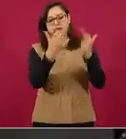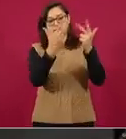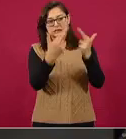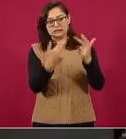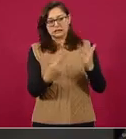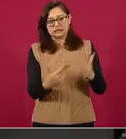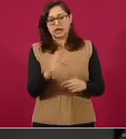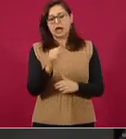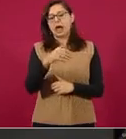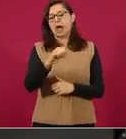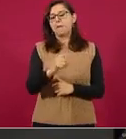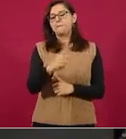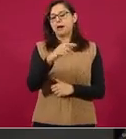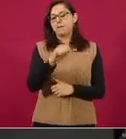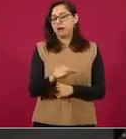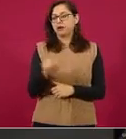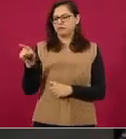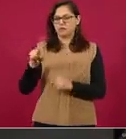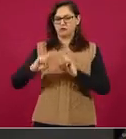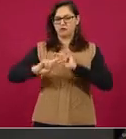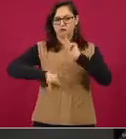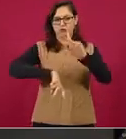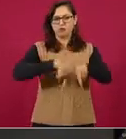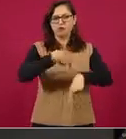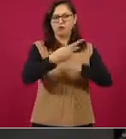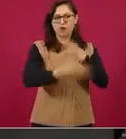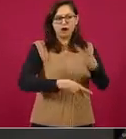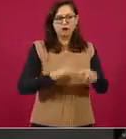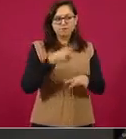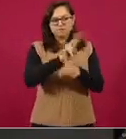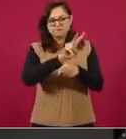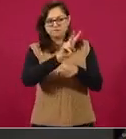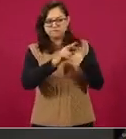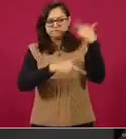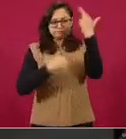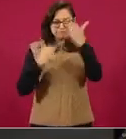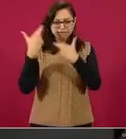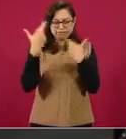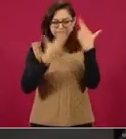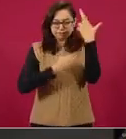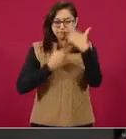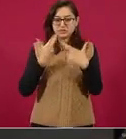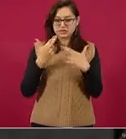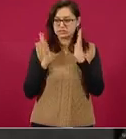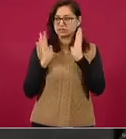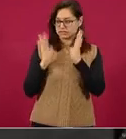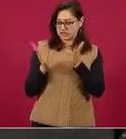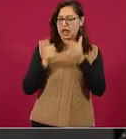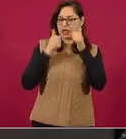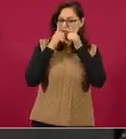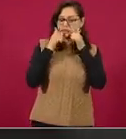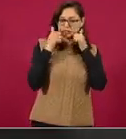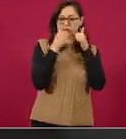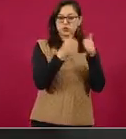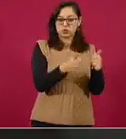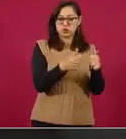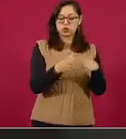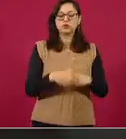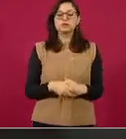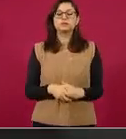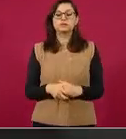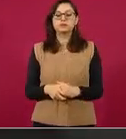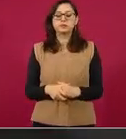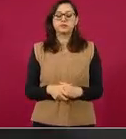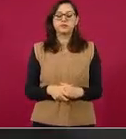y Conchachinas en Puerto Vallarta. Se le está dando seguimiento. Y para comentarle que